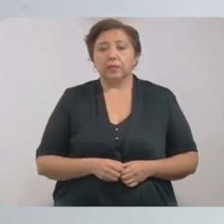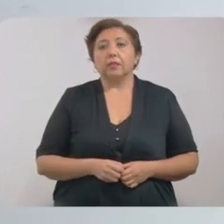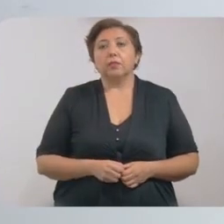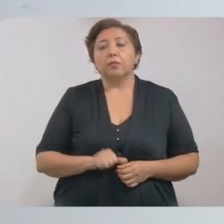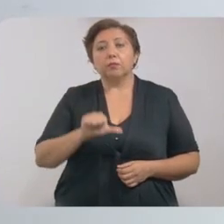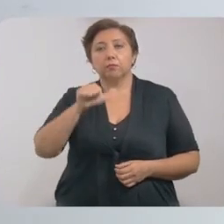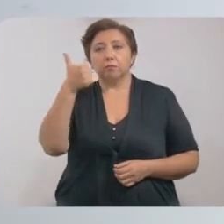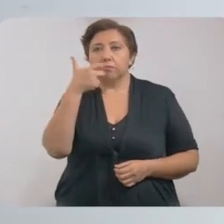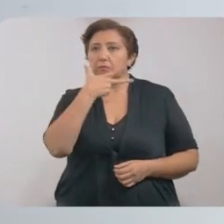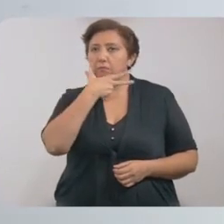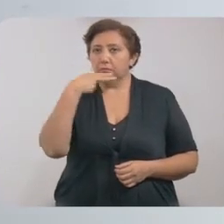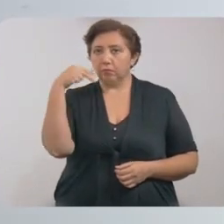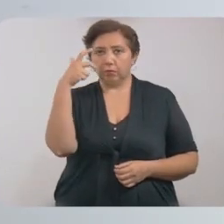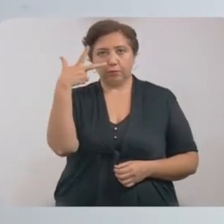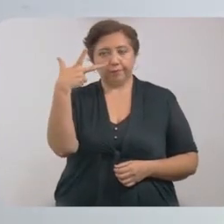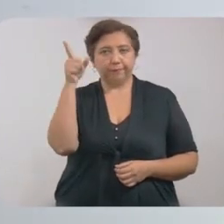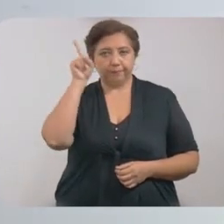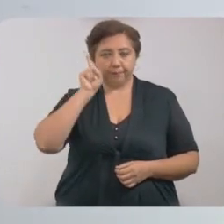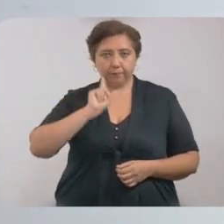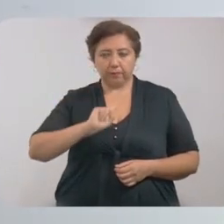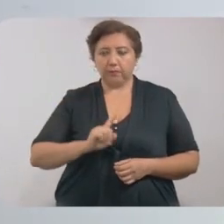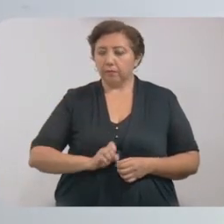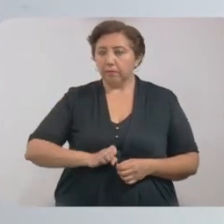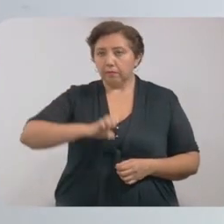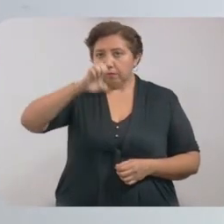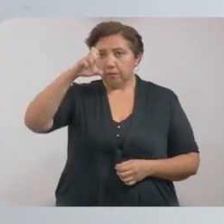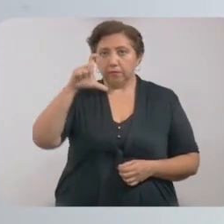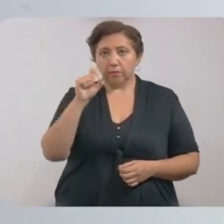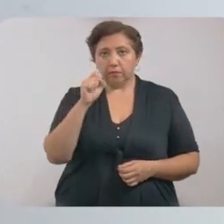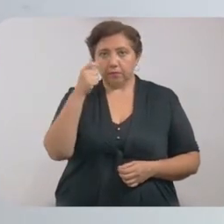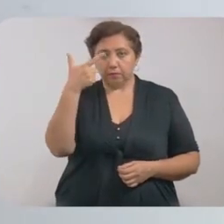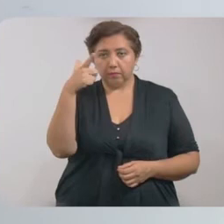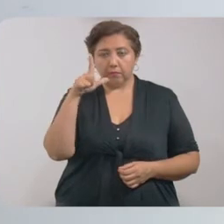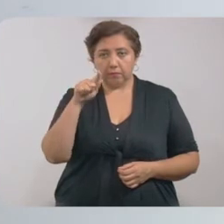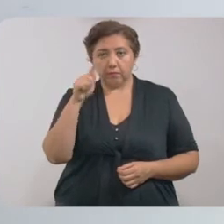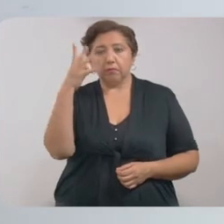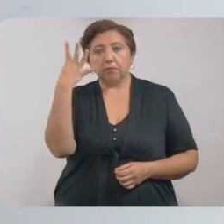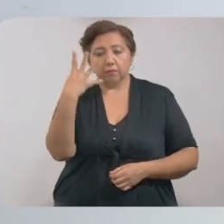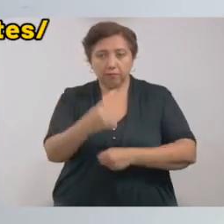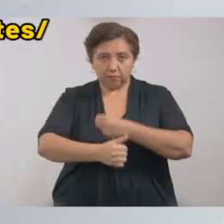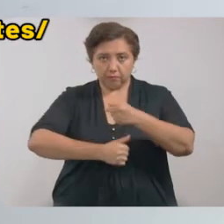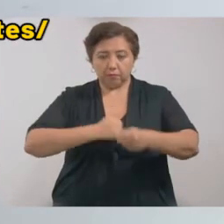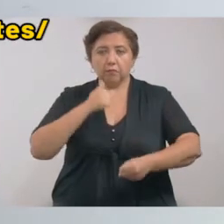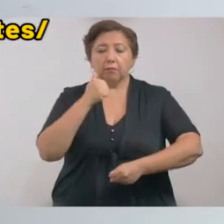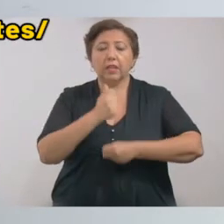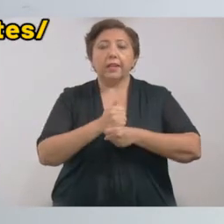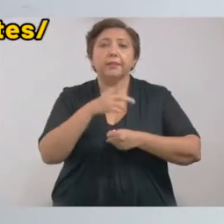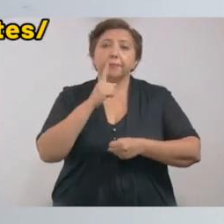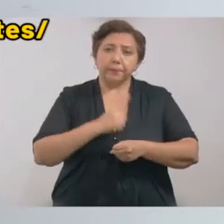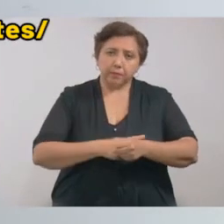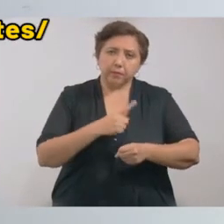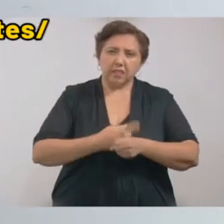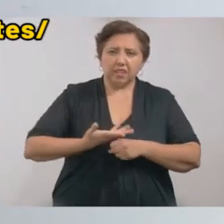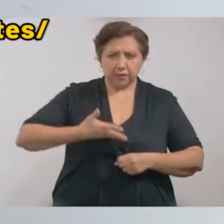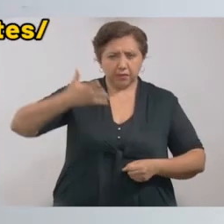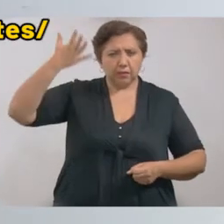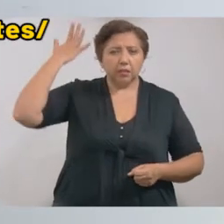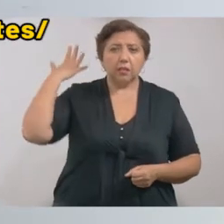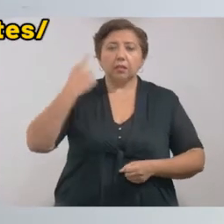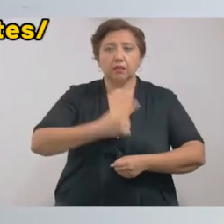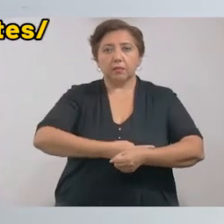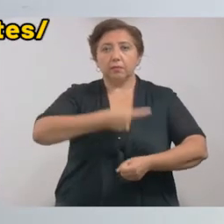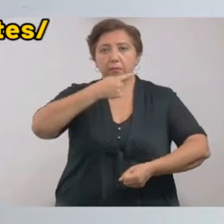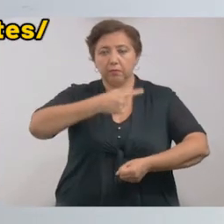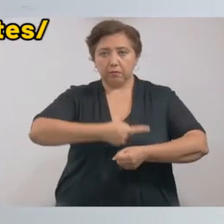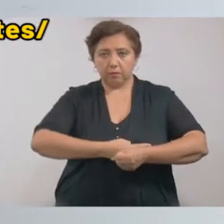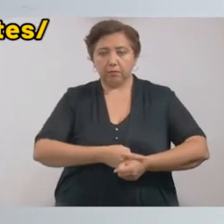de 11 hombres y 8 mujeres en un rango de edad de 27 a 74 años. Sus principales enfermedades fueron